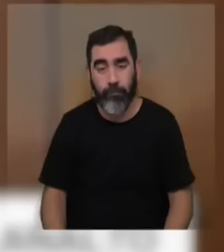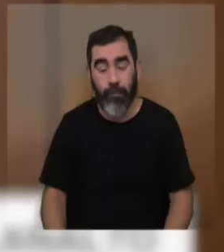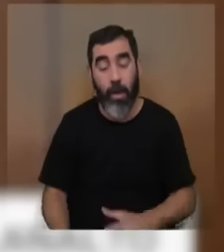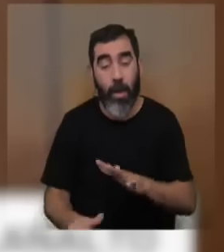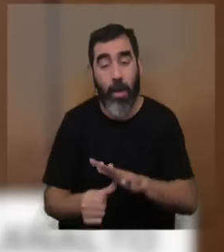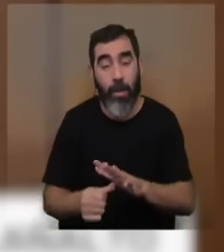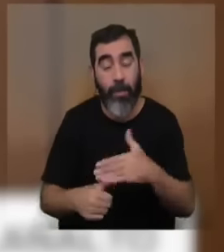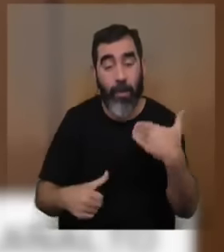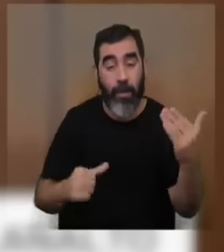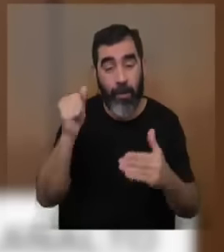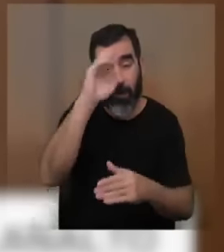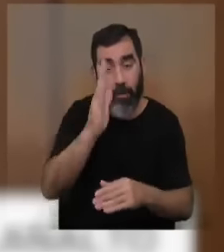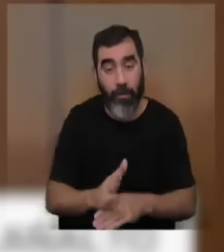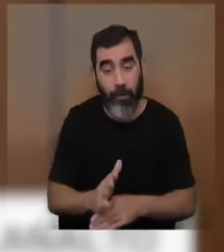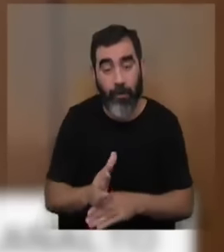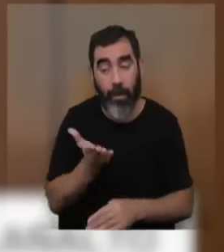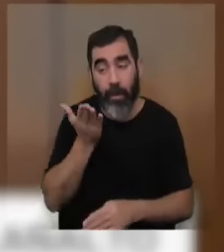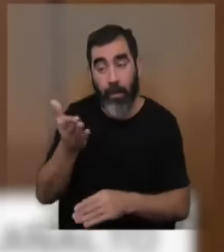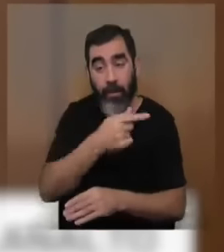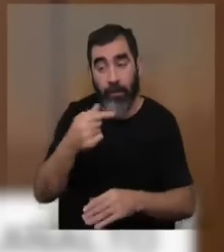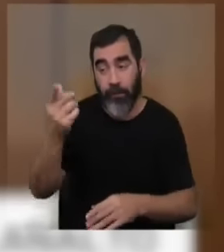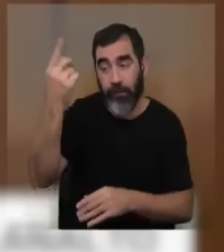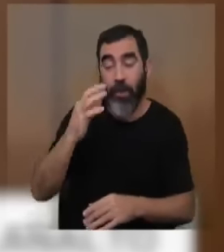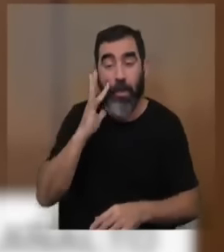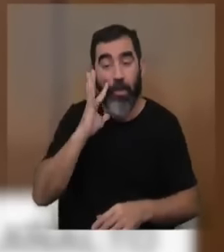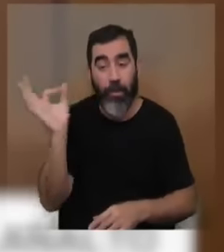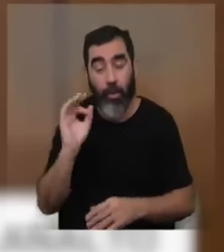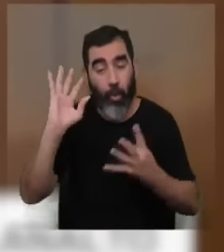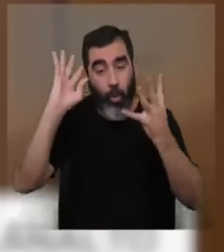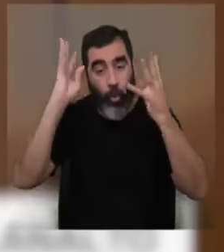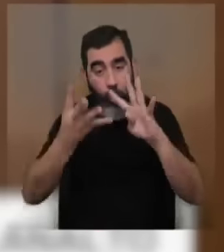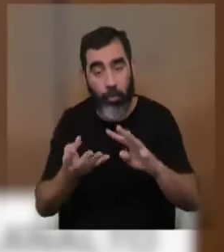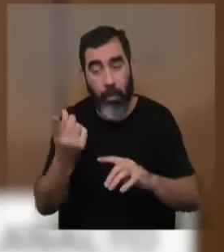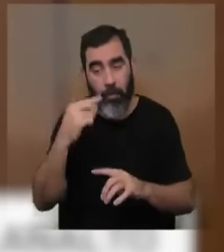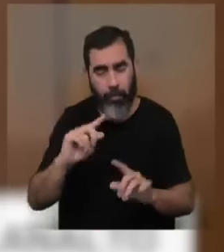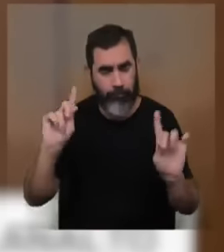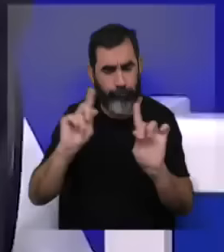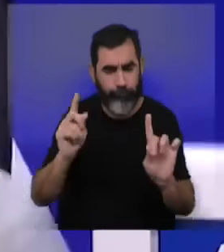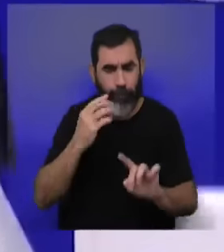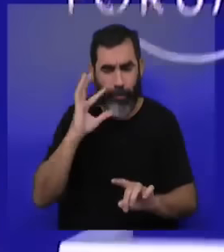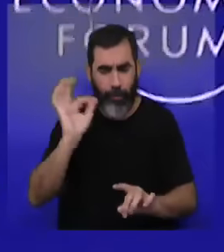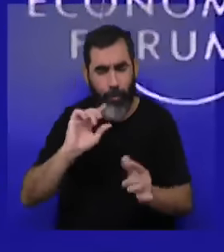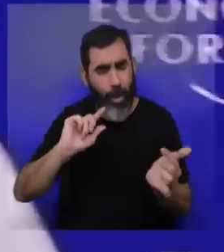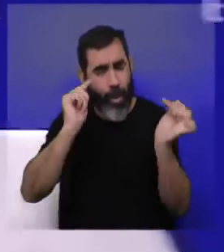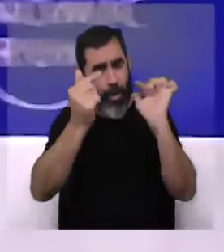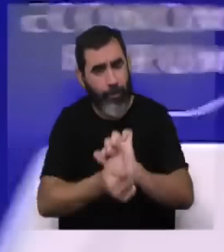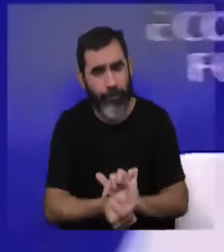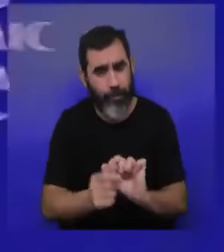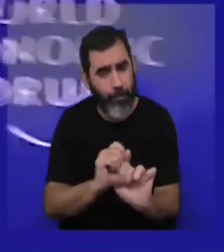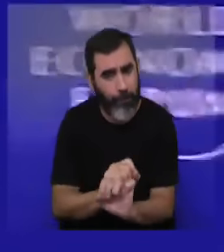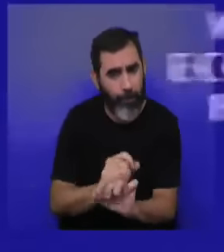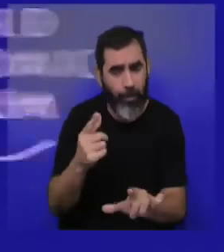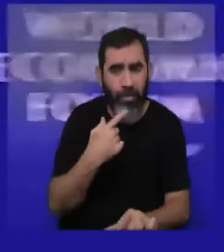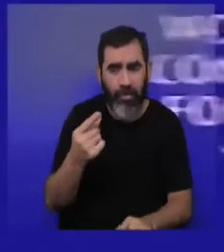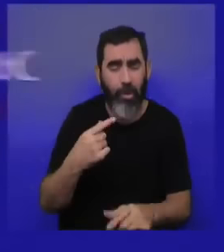líder de la izquierda brasileña exigió La semana pasada disculpas a mi ley pero lejos de retractarse el presidente argentino lo